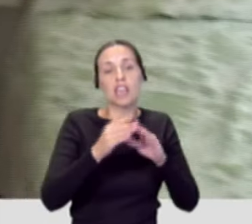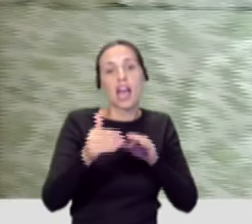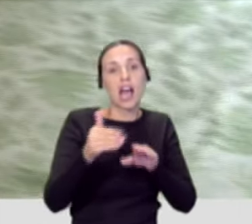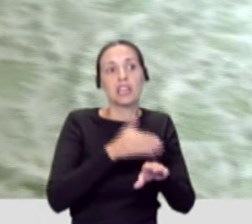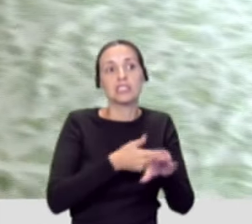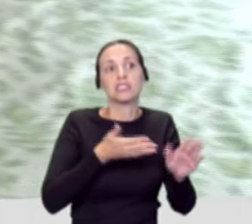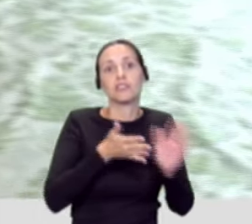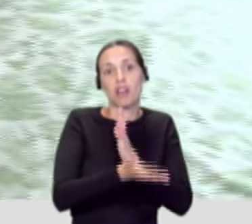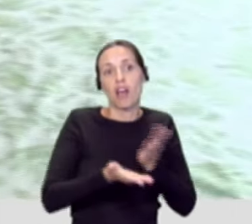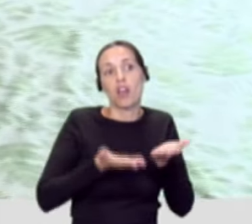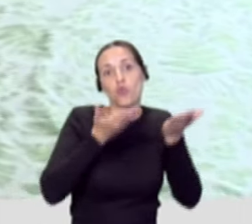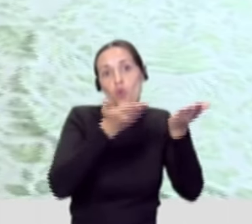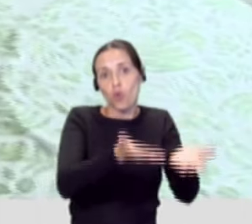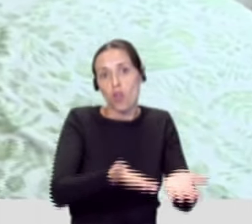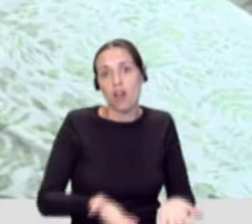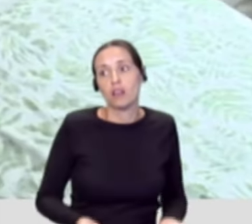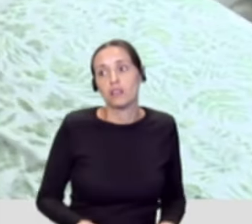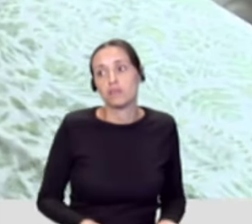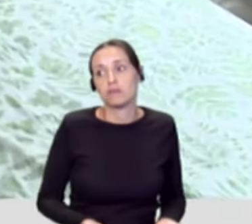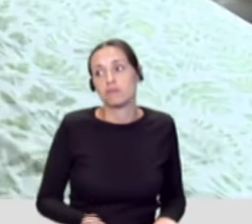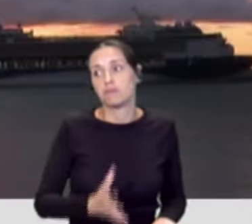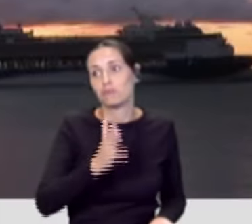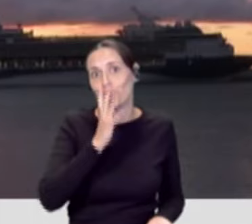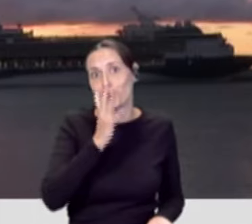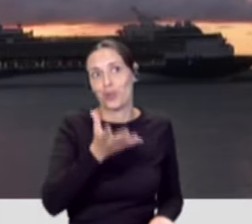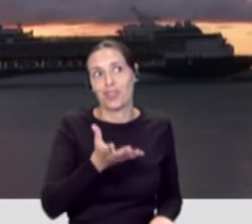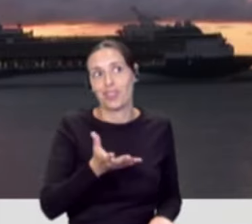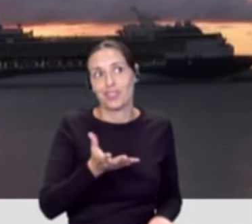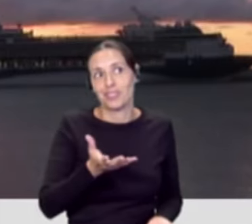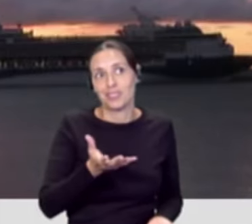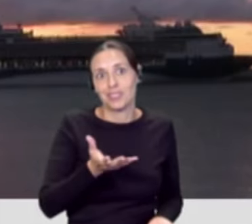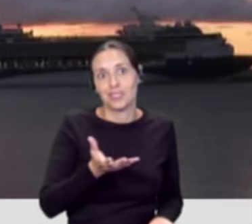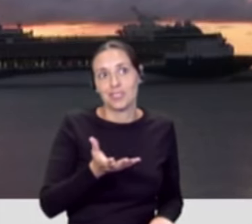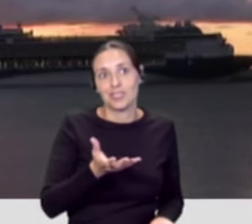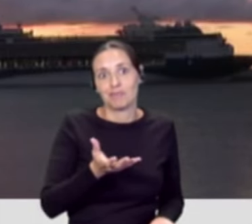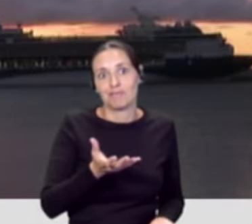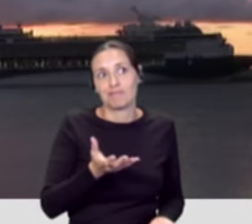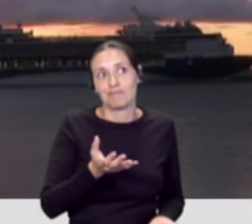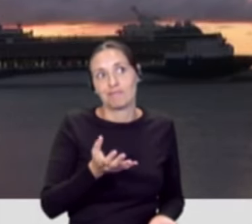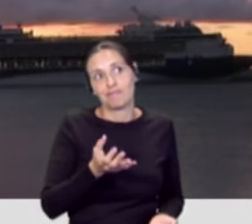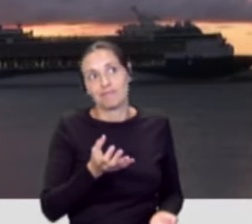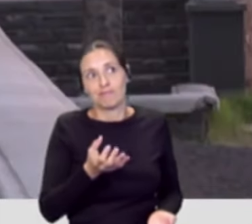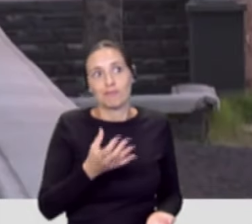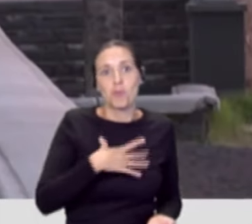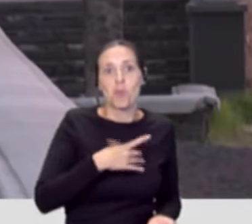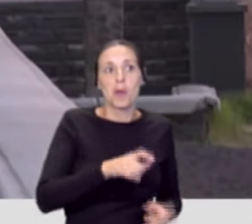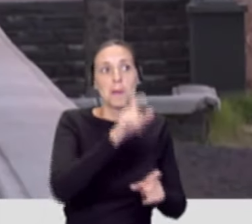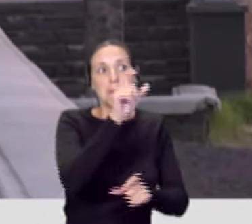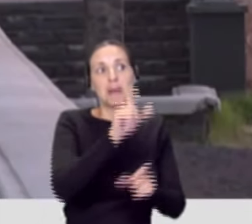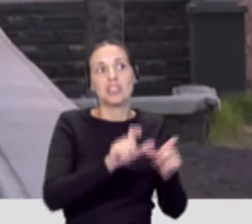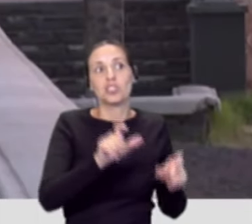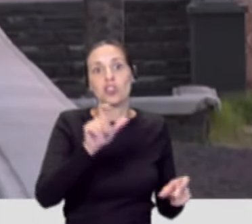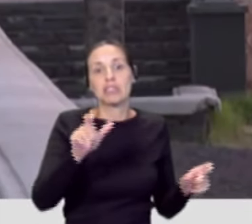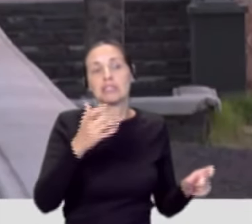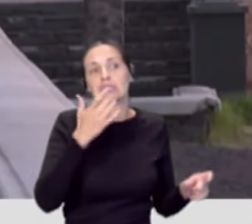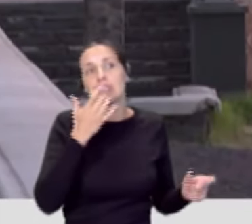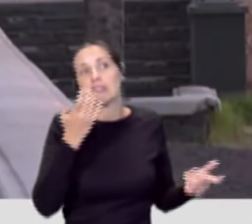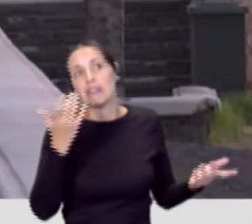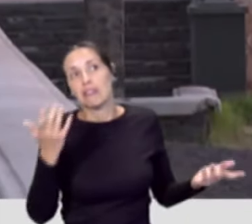de, pues, al hacerse de noche antes, digamos que el nivel de ánimo, pues, un poco la gente que tiene algún